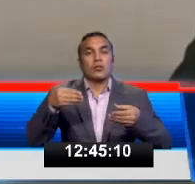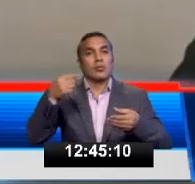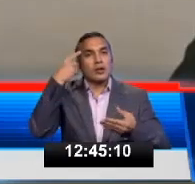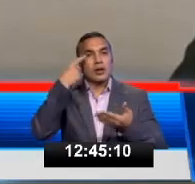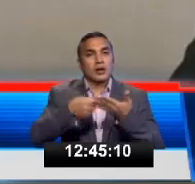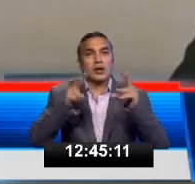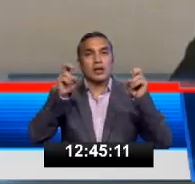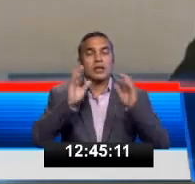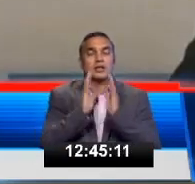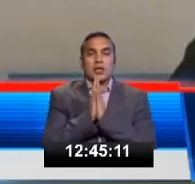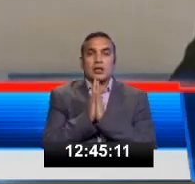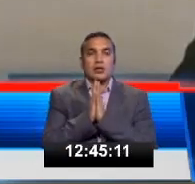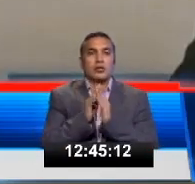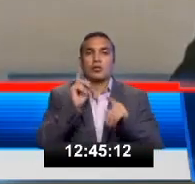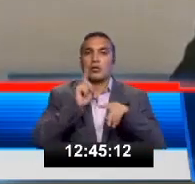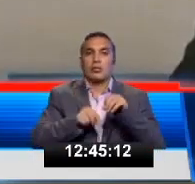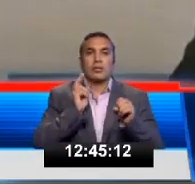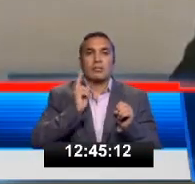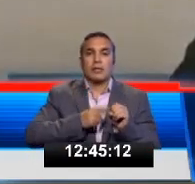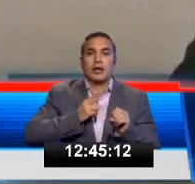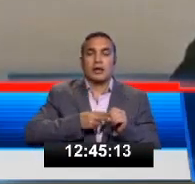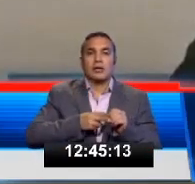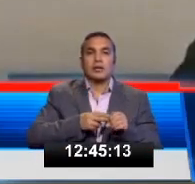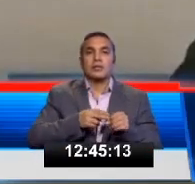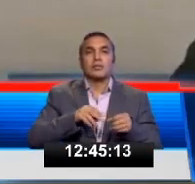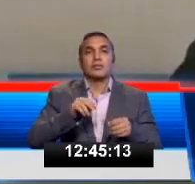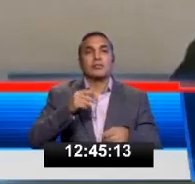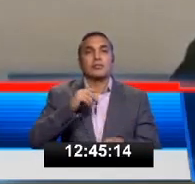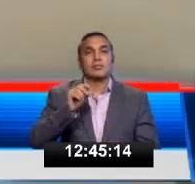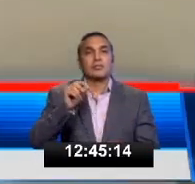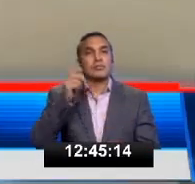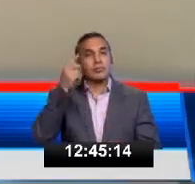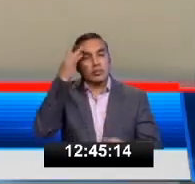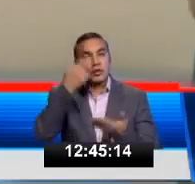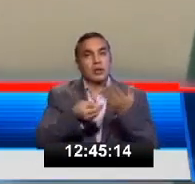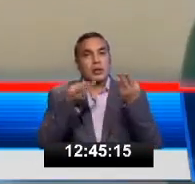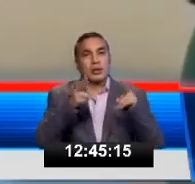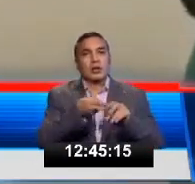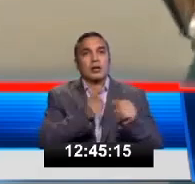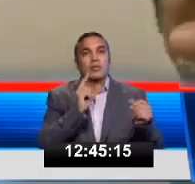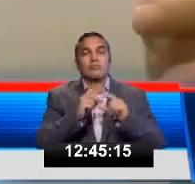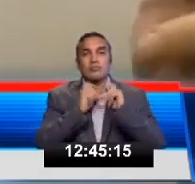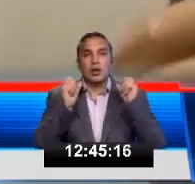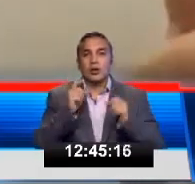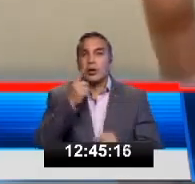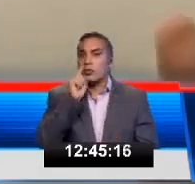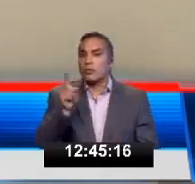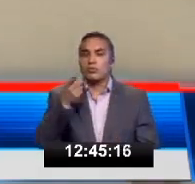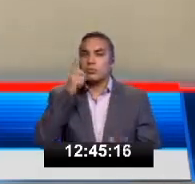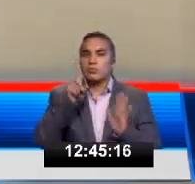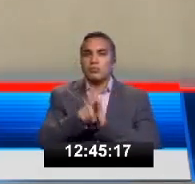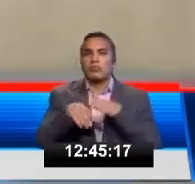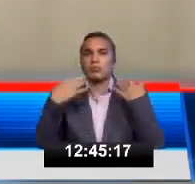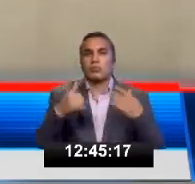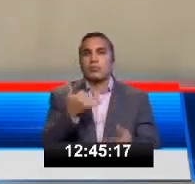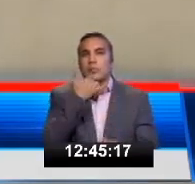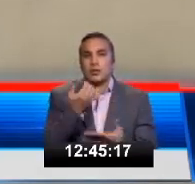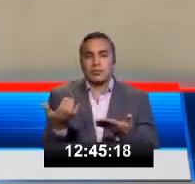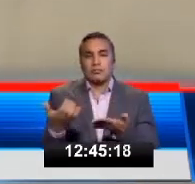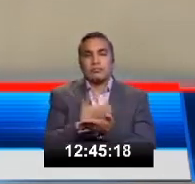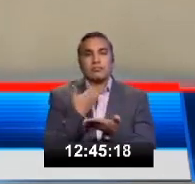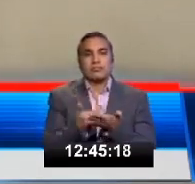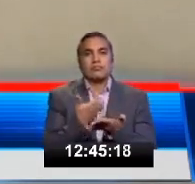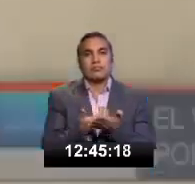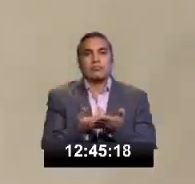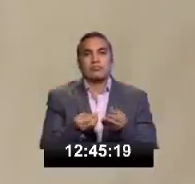causas de los santos y no podrá participar en el cónclave ya que también renunció como cardenal el hombre está acusado de malversación de fondos